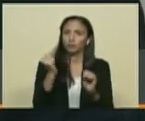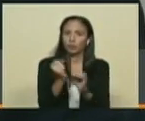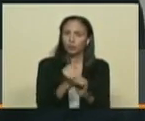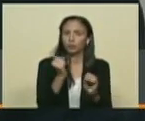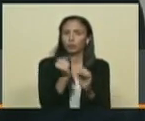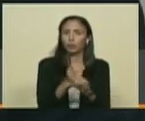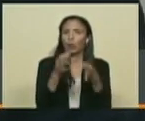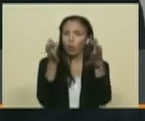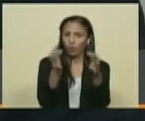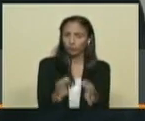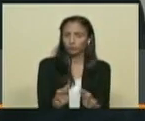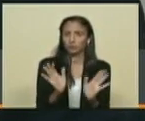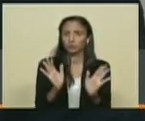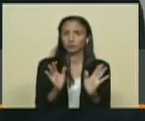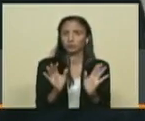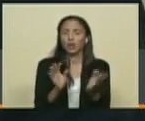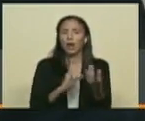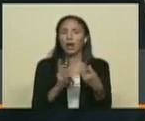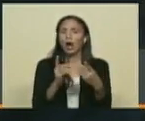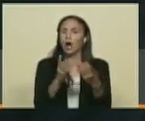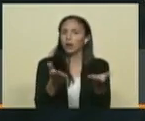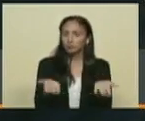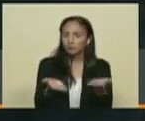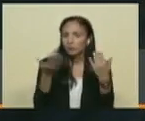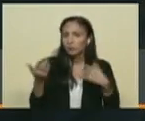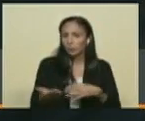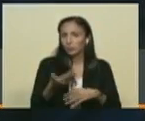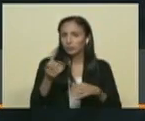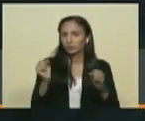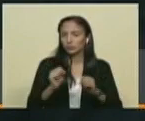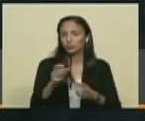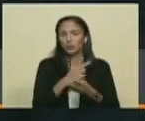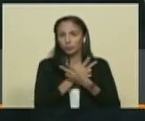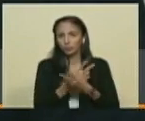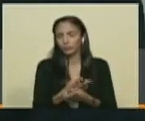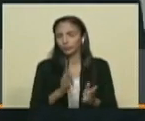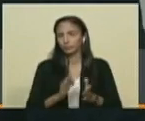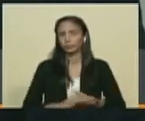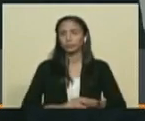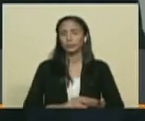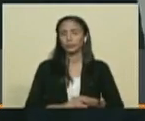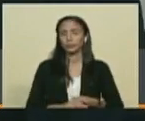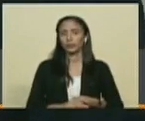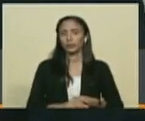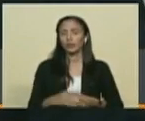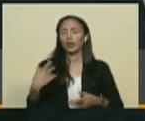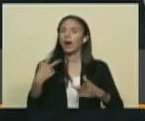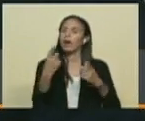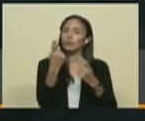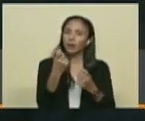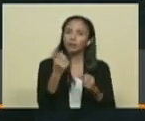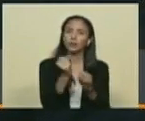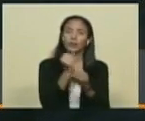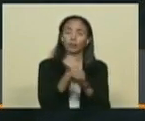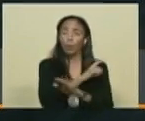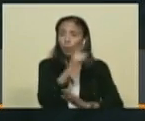concreto, lo valoramos, el trabajo no está terminado,